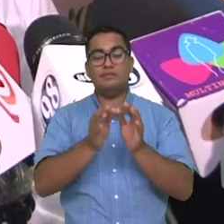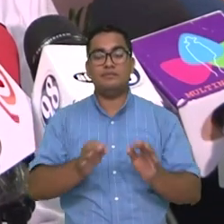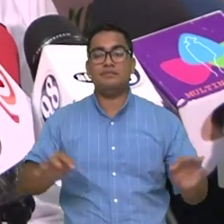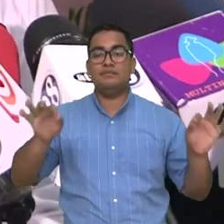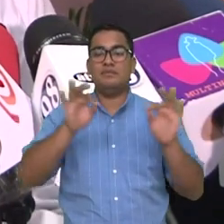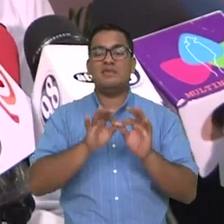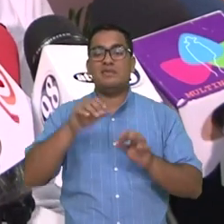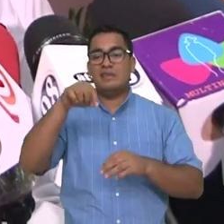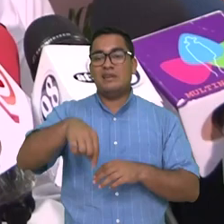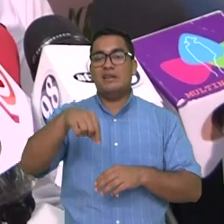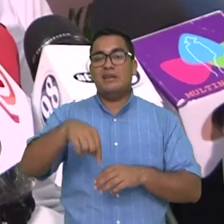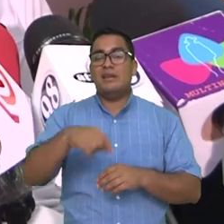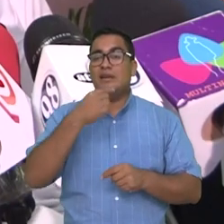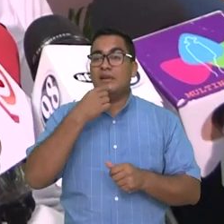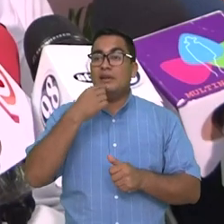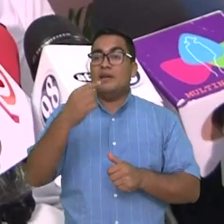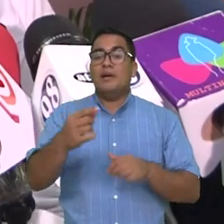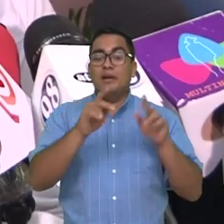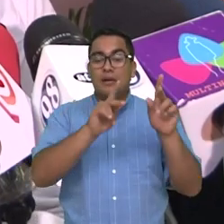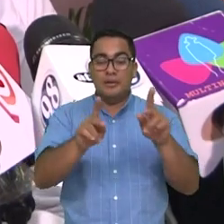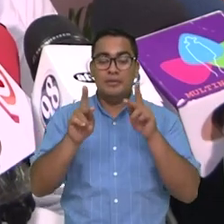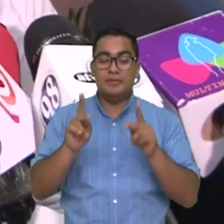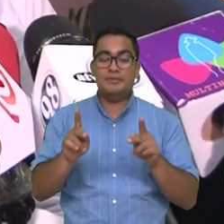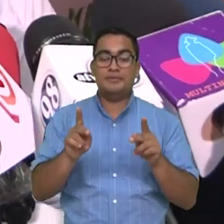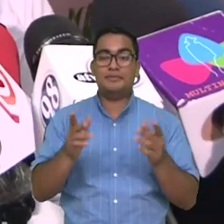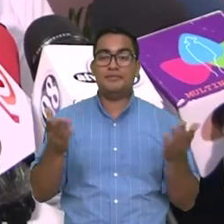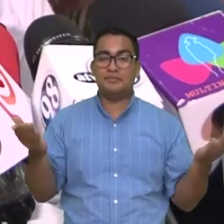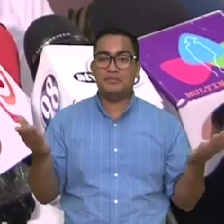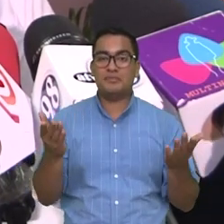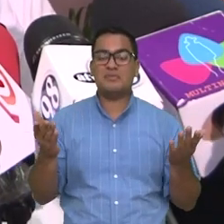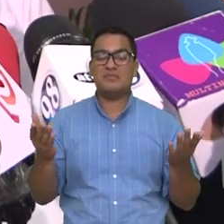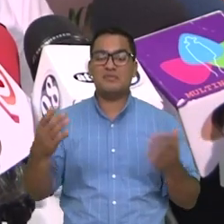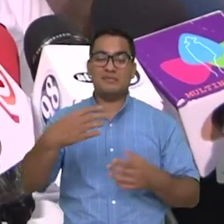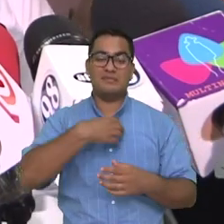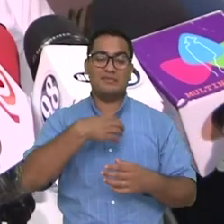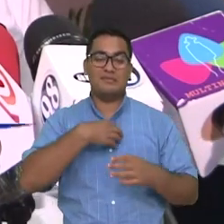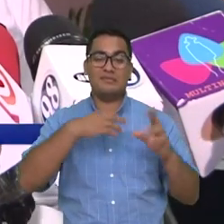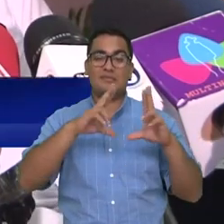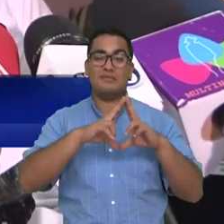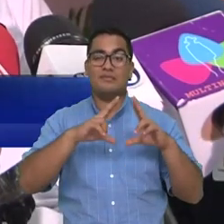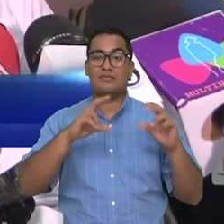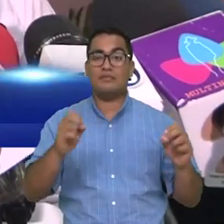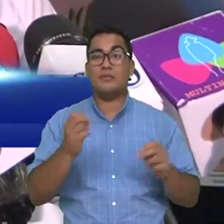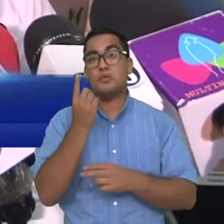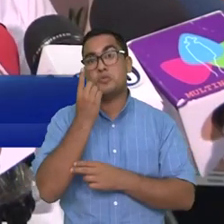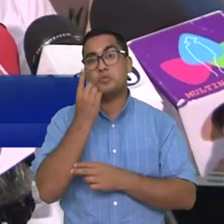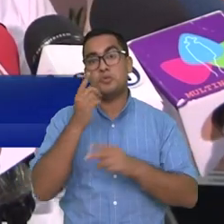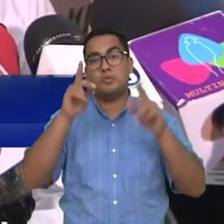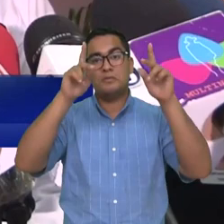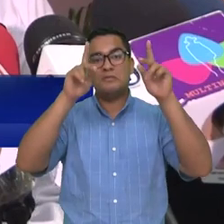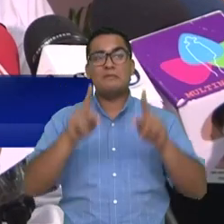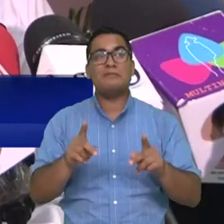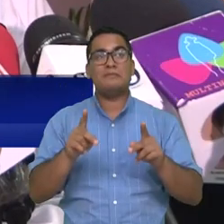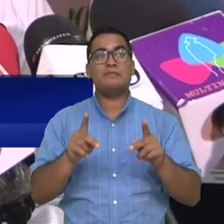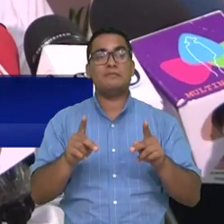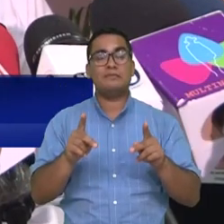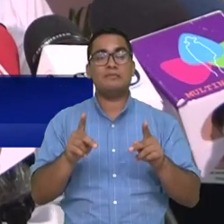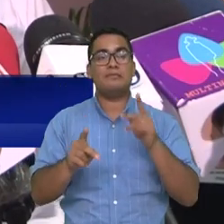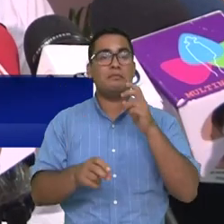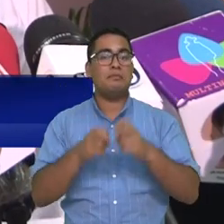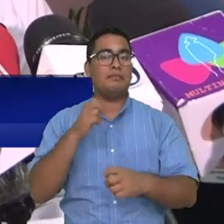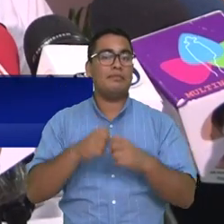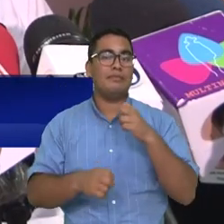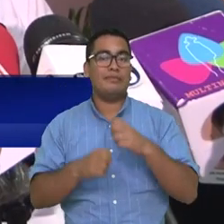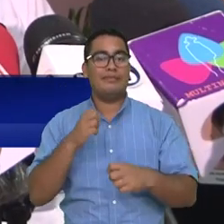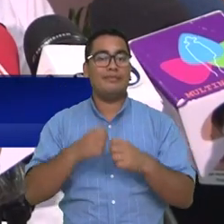momento decirle a la población que nosotros únicamente mantenemos un caso, no tenemos